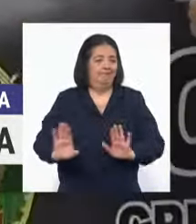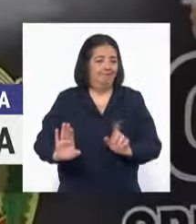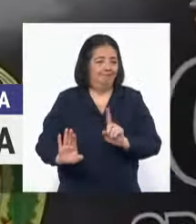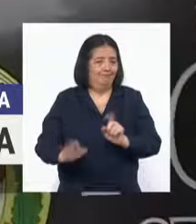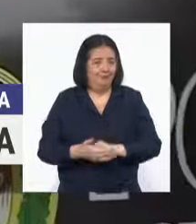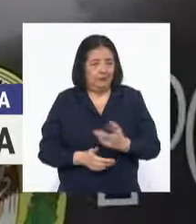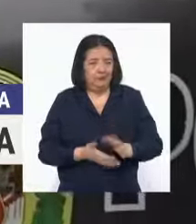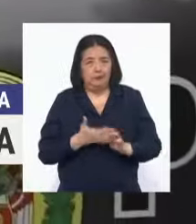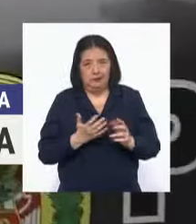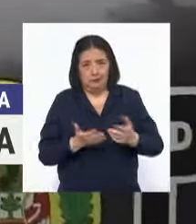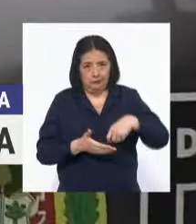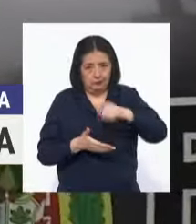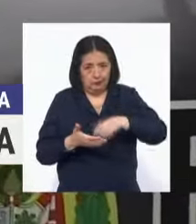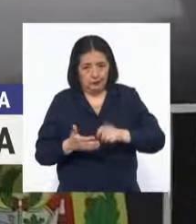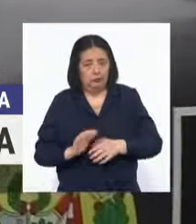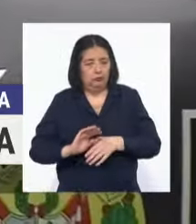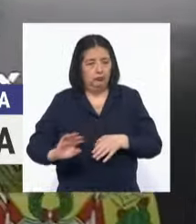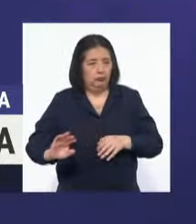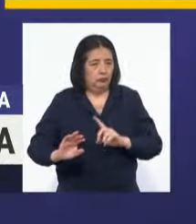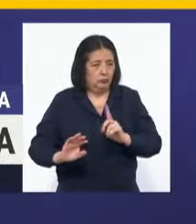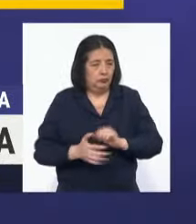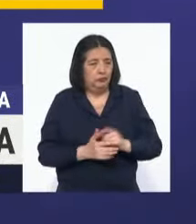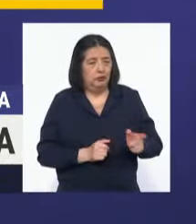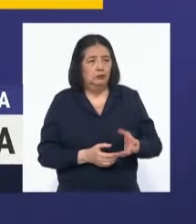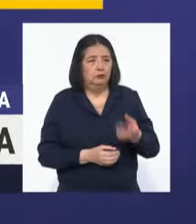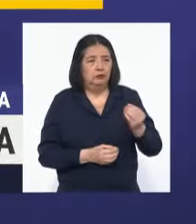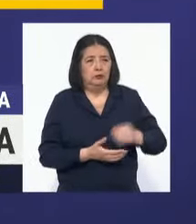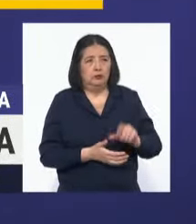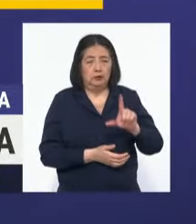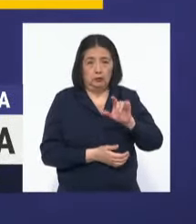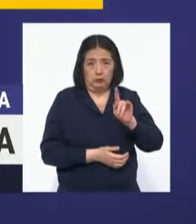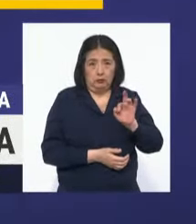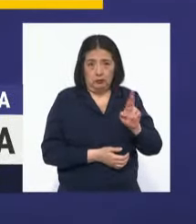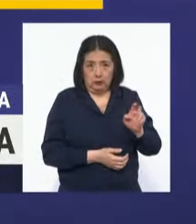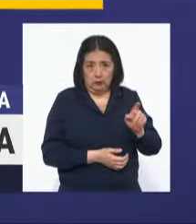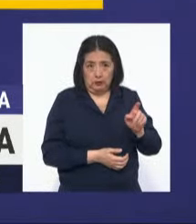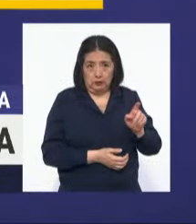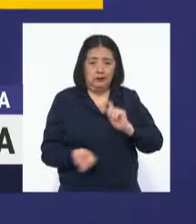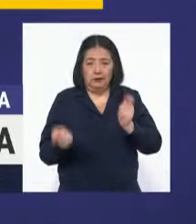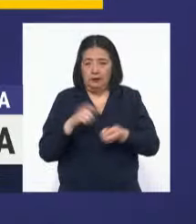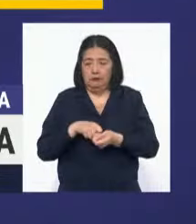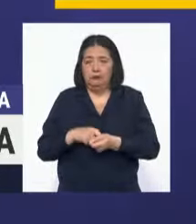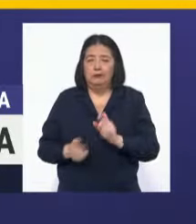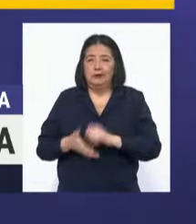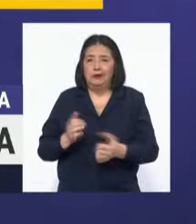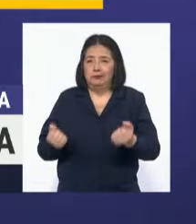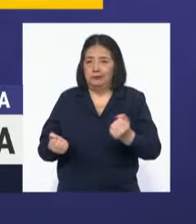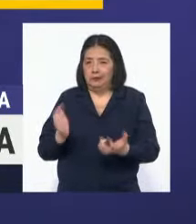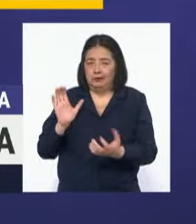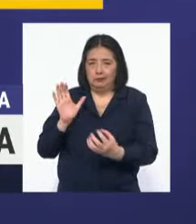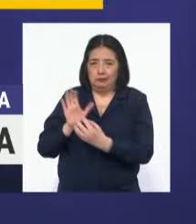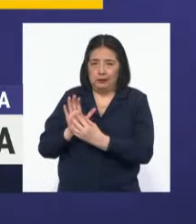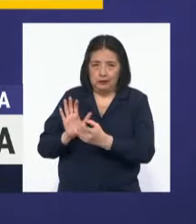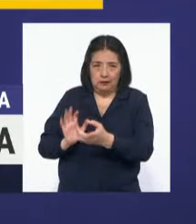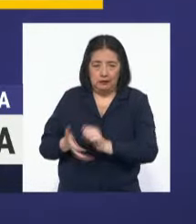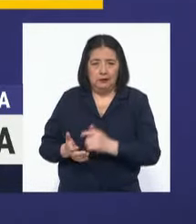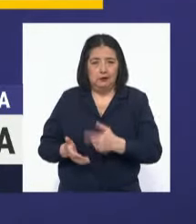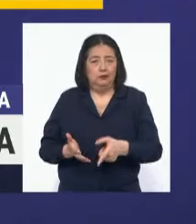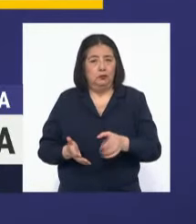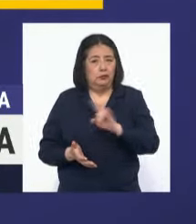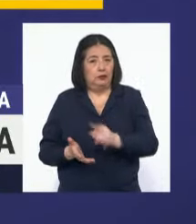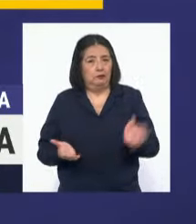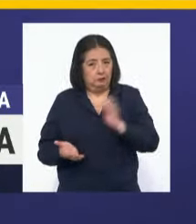de los dos millonarios contratos. La razón, Lucarval Rent-A-Car había cambiado el modelo de las unidades y estas consumían